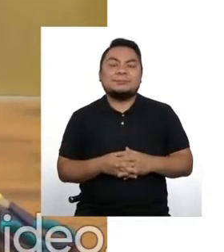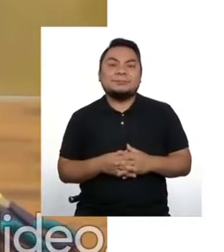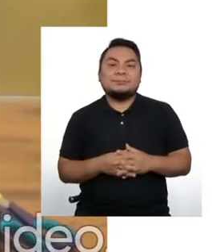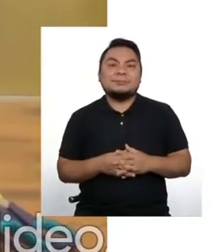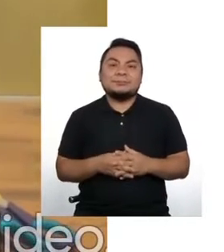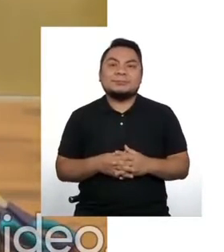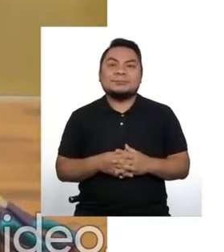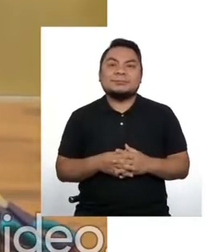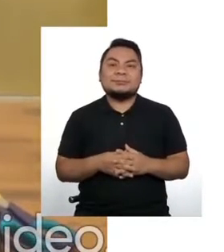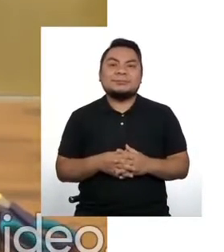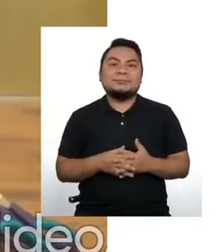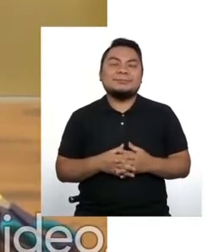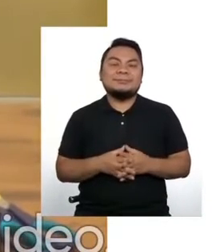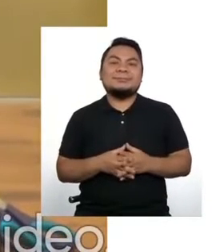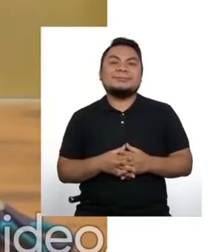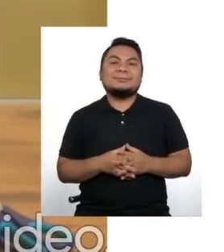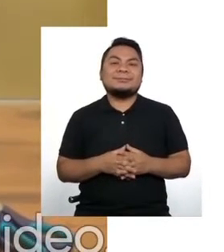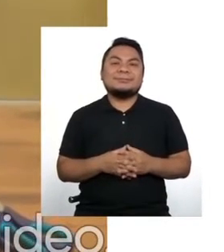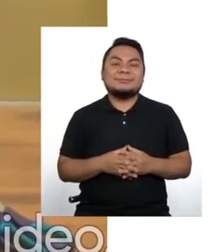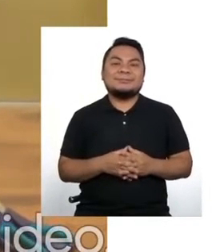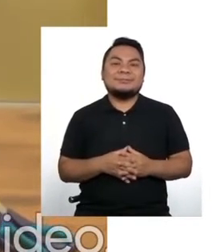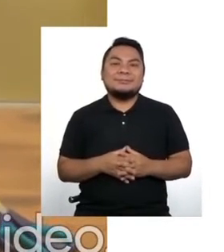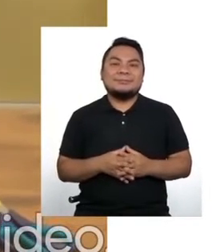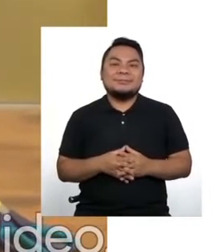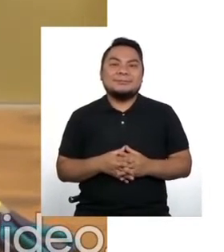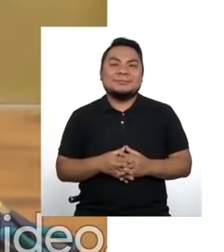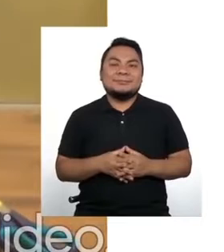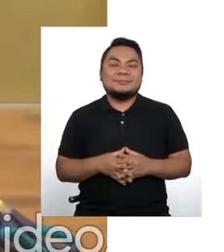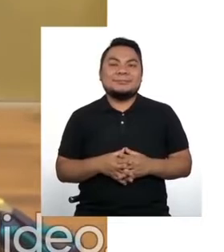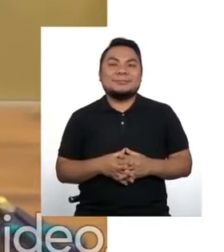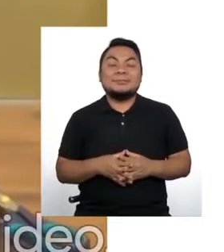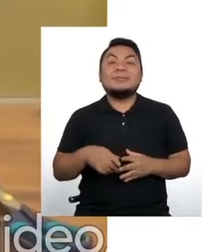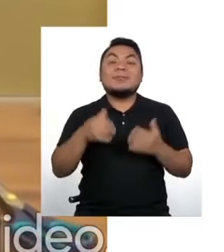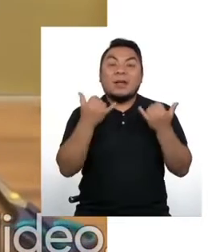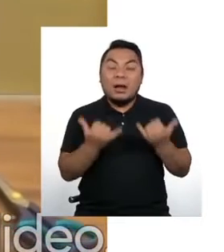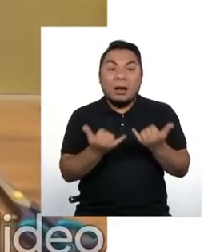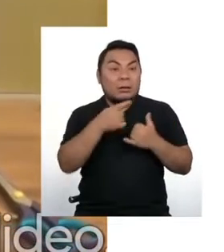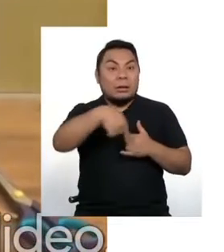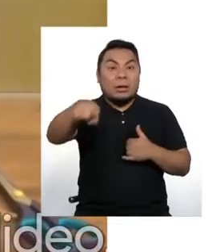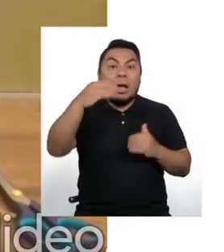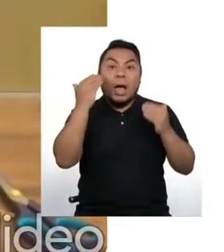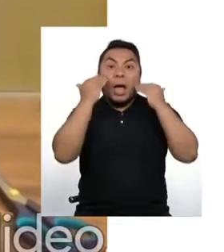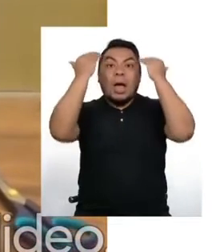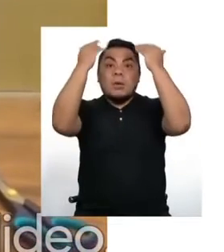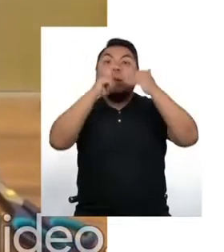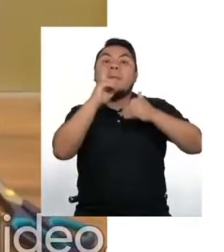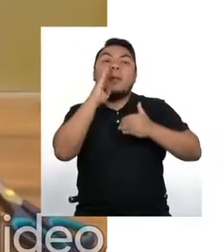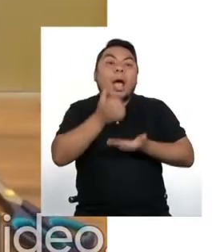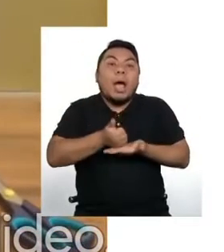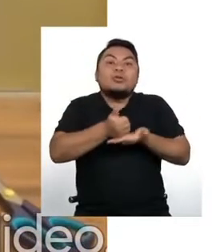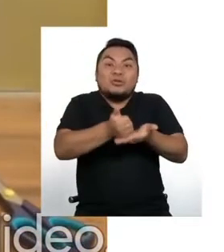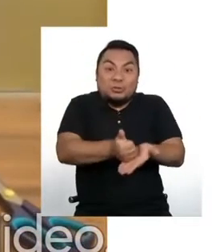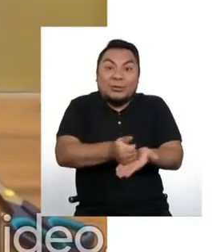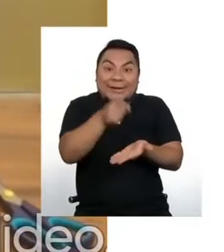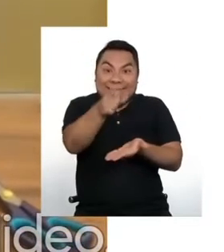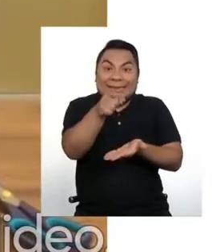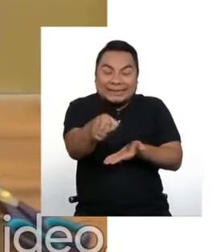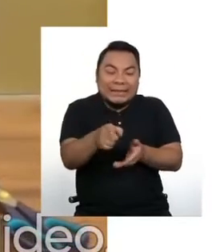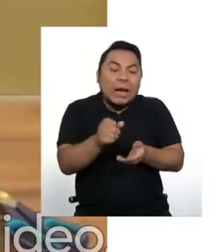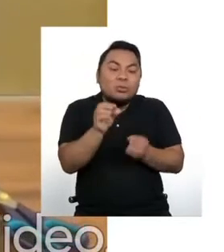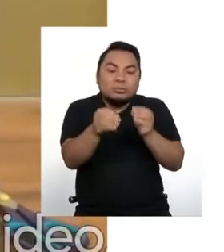por la vista. Para ello, puedes hacer que explore los objetos tocándolos y oliéndolos.